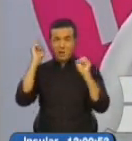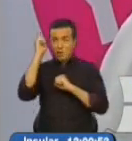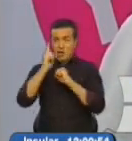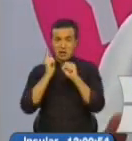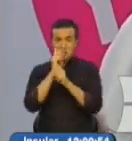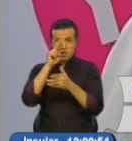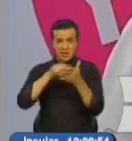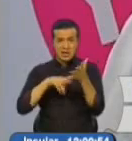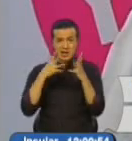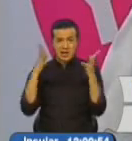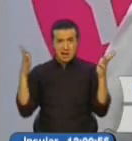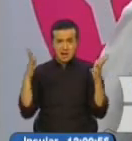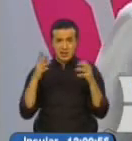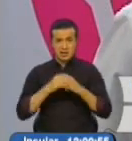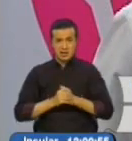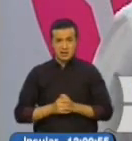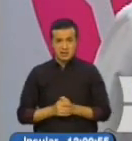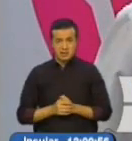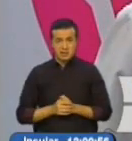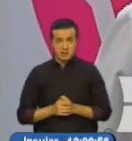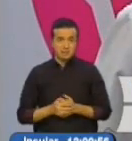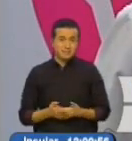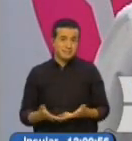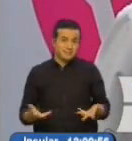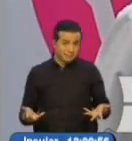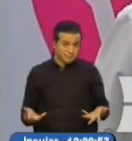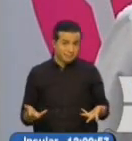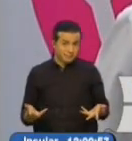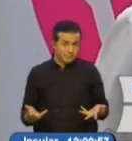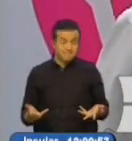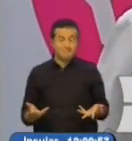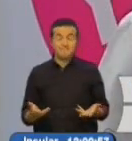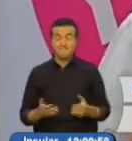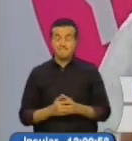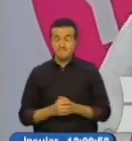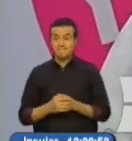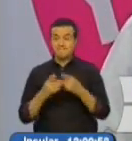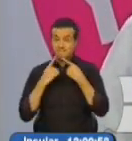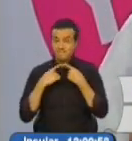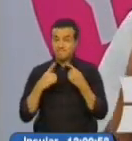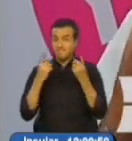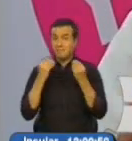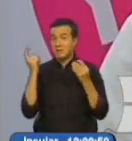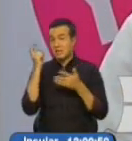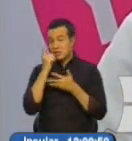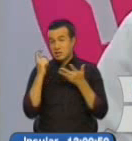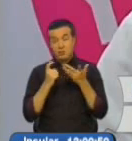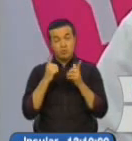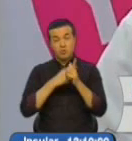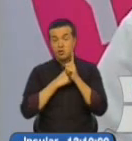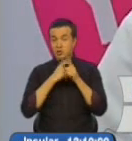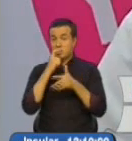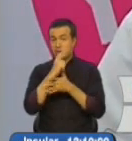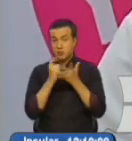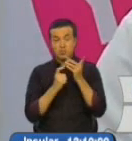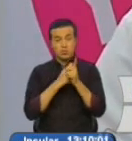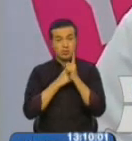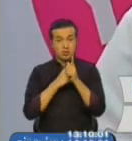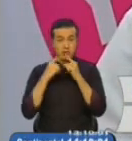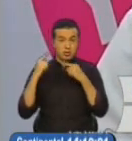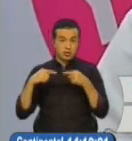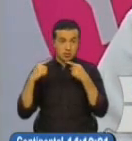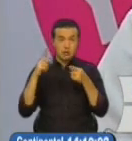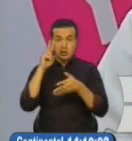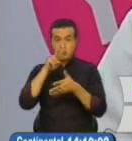año, porque es un promedio. Entonces, estamos hablando de una necesidad social de impulsar